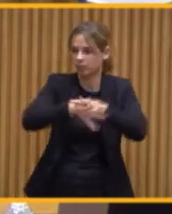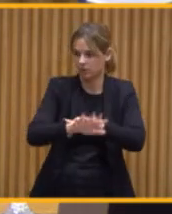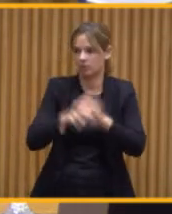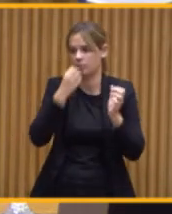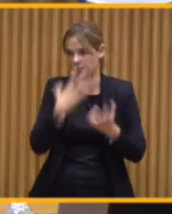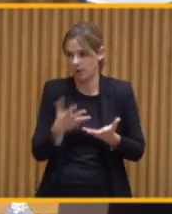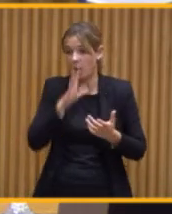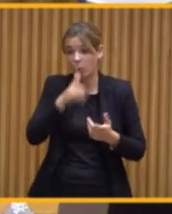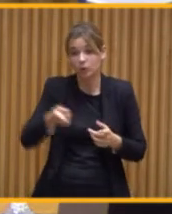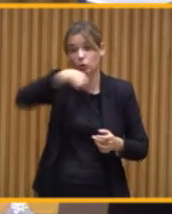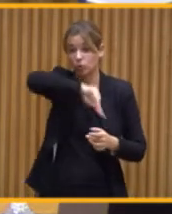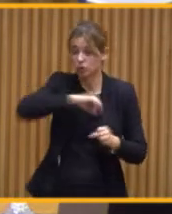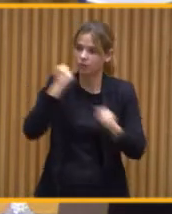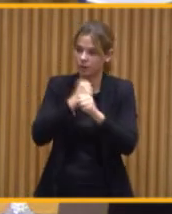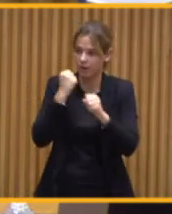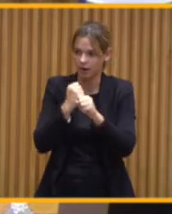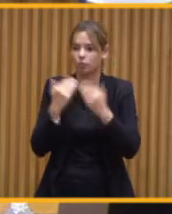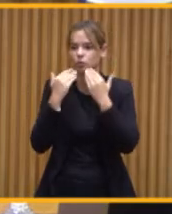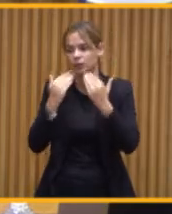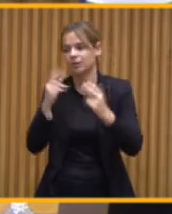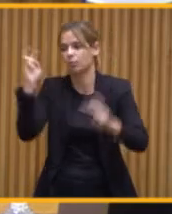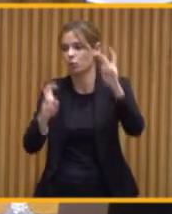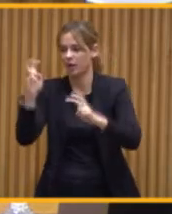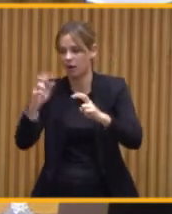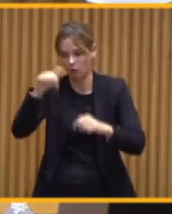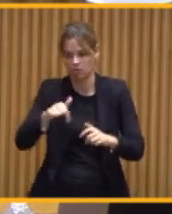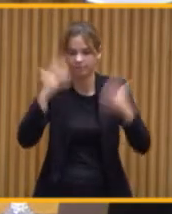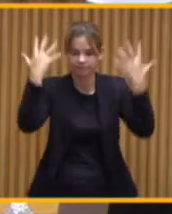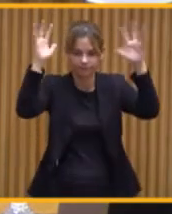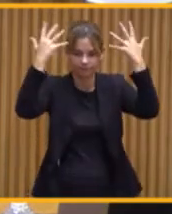por eso trabajamos y muchas gracias por venir